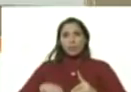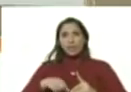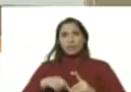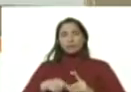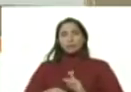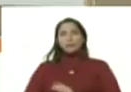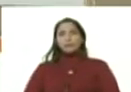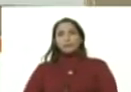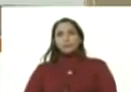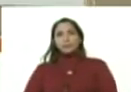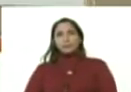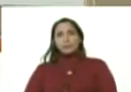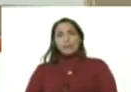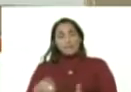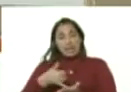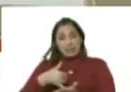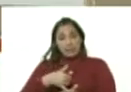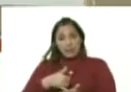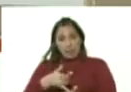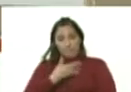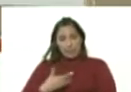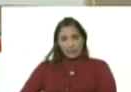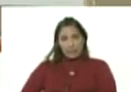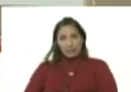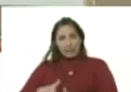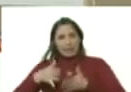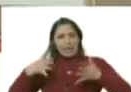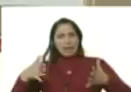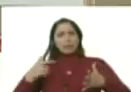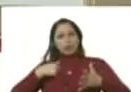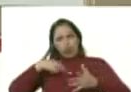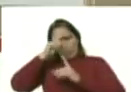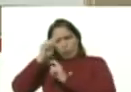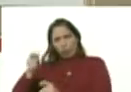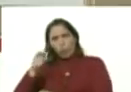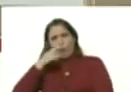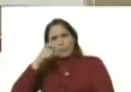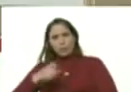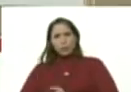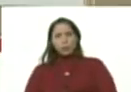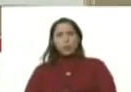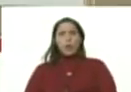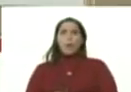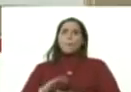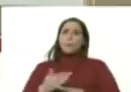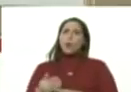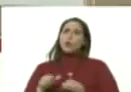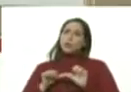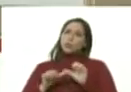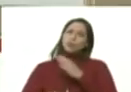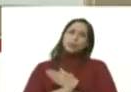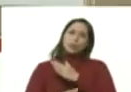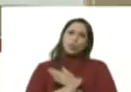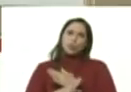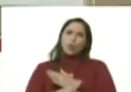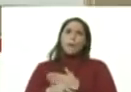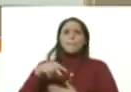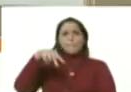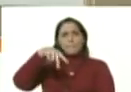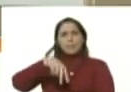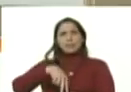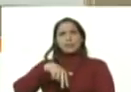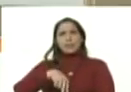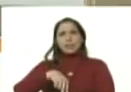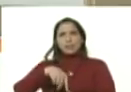del presidente es tan grande, yo así lo reconozco, que continuó aquí presente el personal diplomático estadounidense